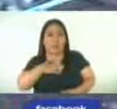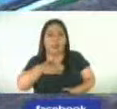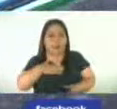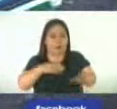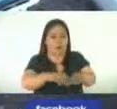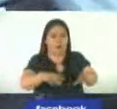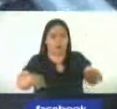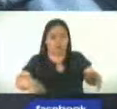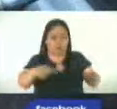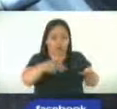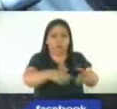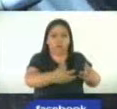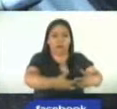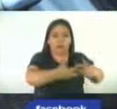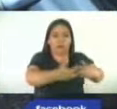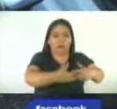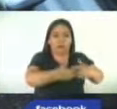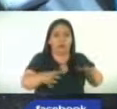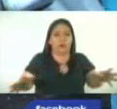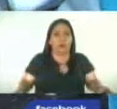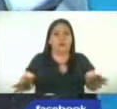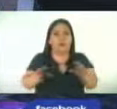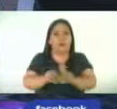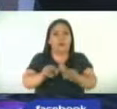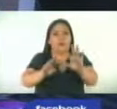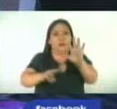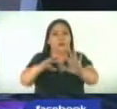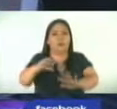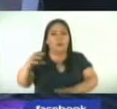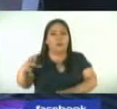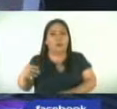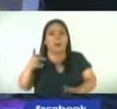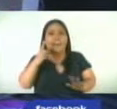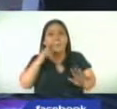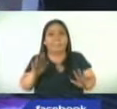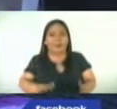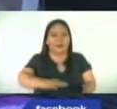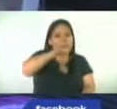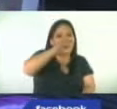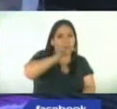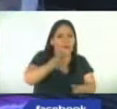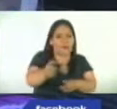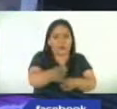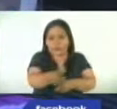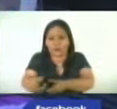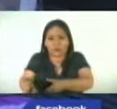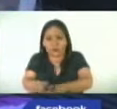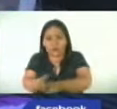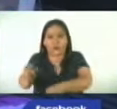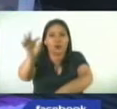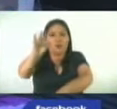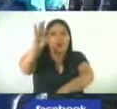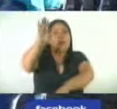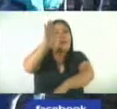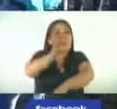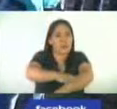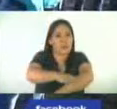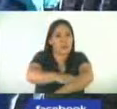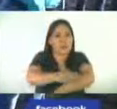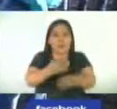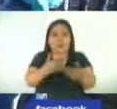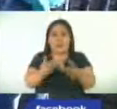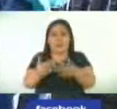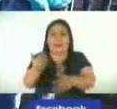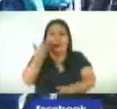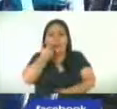termonebulizadoras, sumando 700 en total para realizar campañas de fumigación y combatir al mosquito transmisor del dengue, zika y